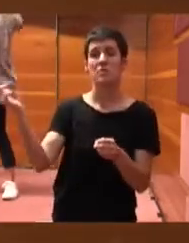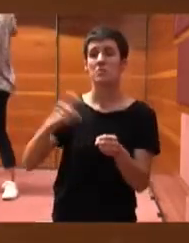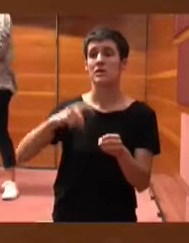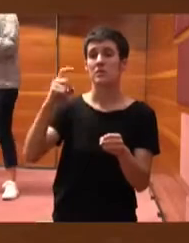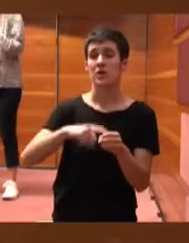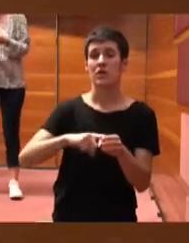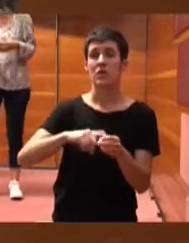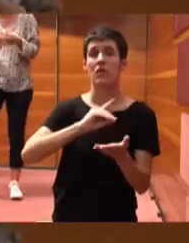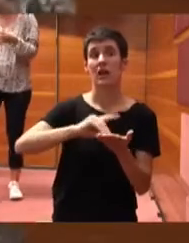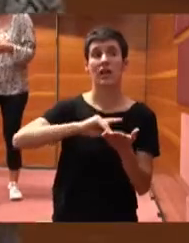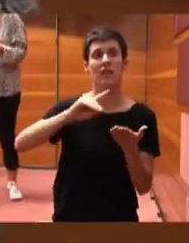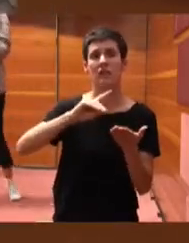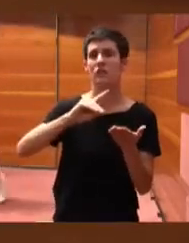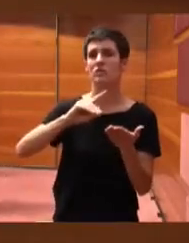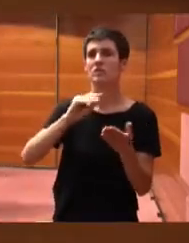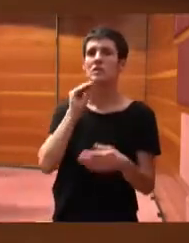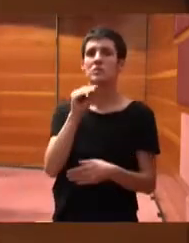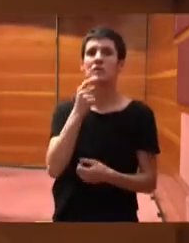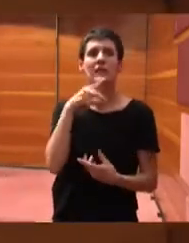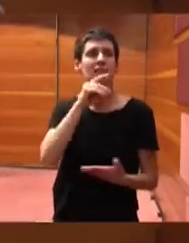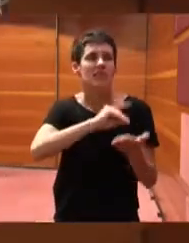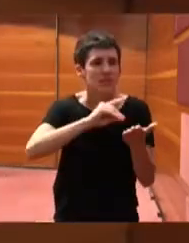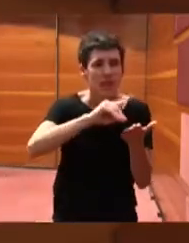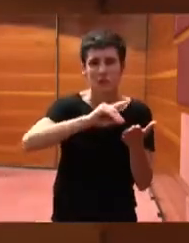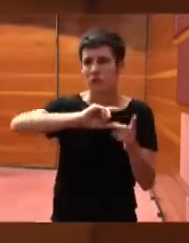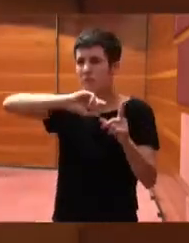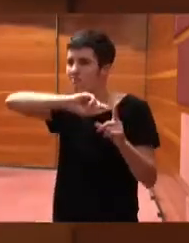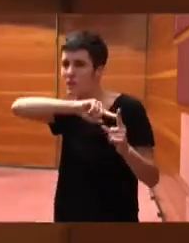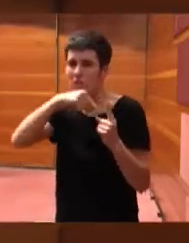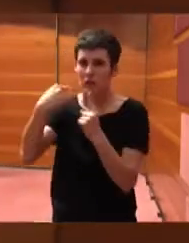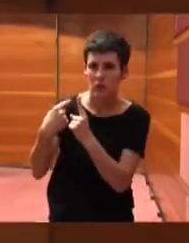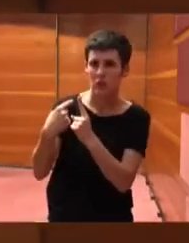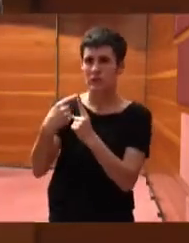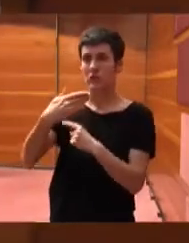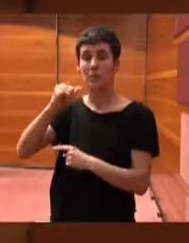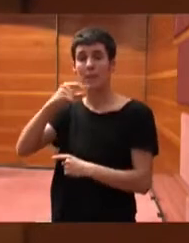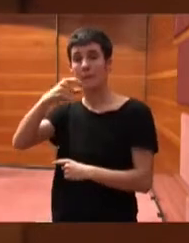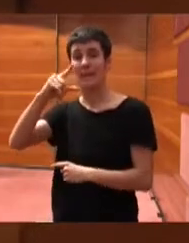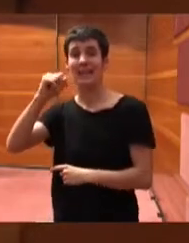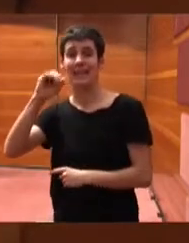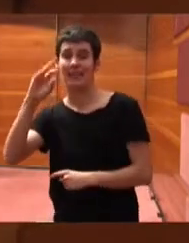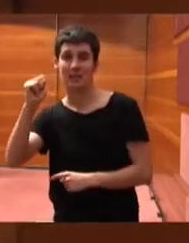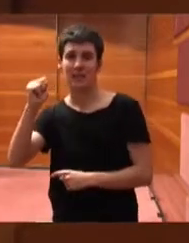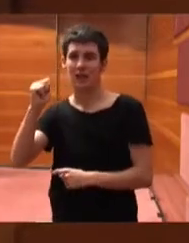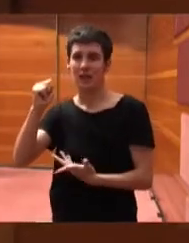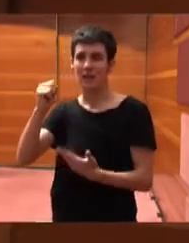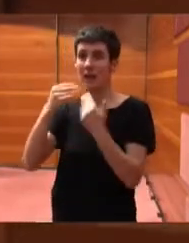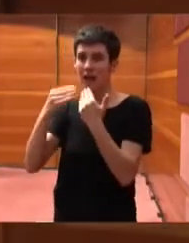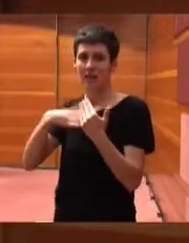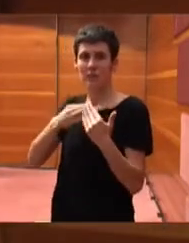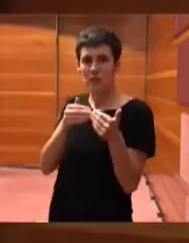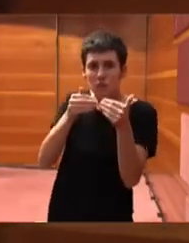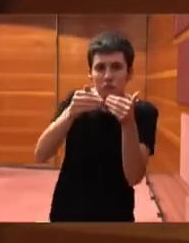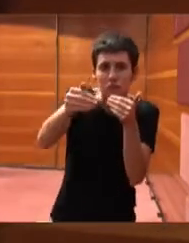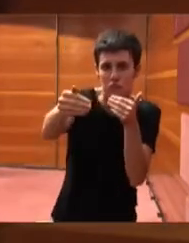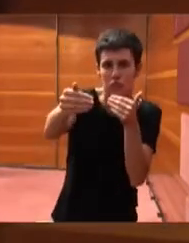Los datos, ¿a quién preguntamos? A los datos. ¿Qué mezclamos? Datos, variables. ¿Qué conseguimos con el Big Data? Predecir el futuro. ¿Quién aplica el